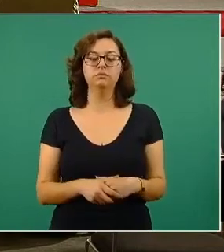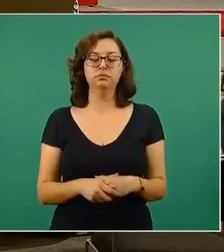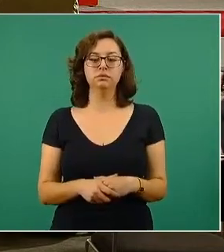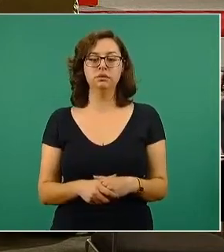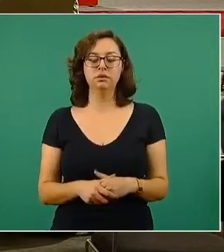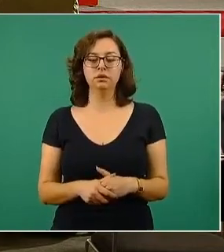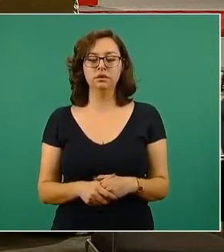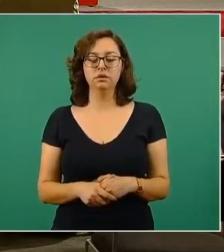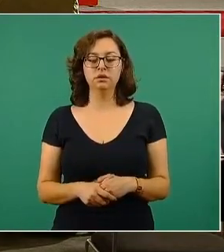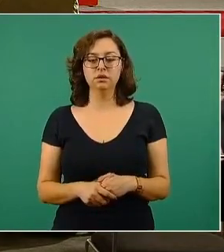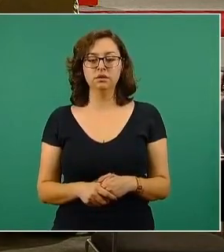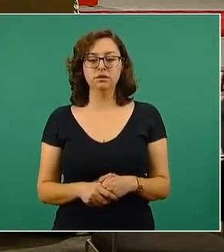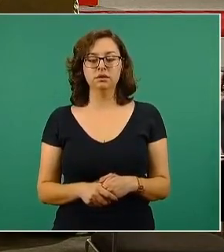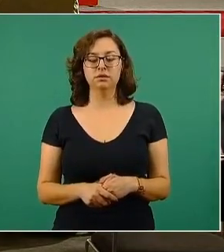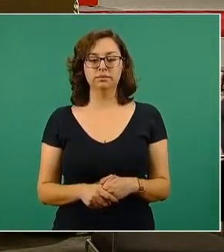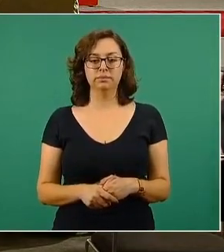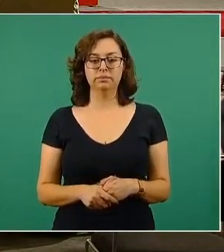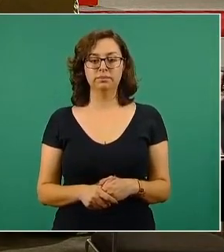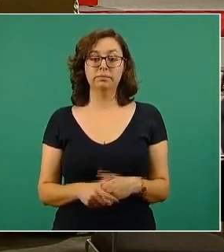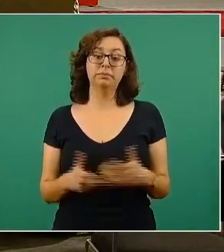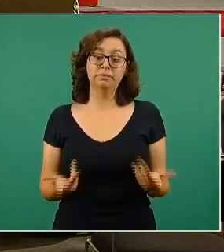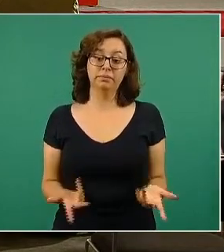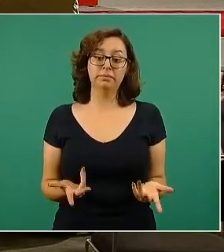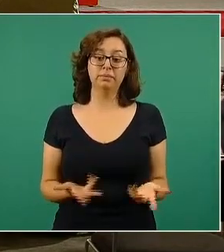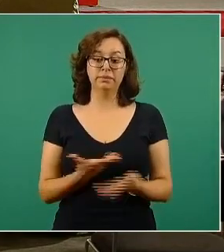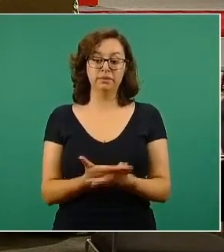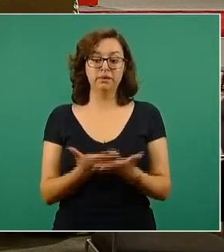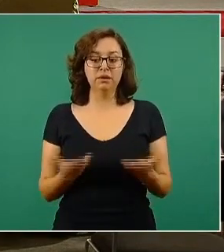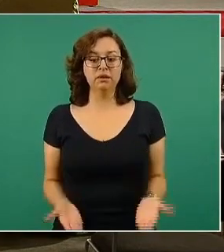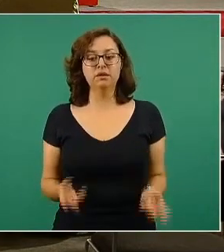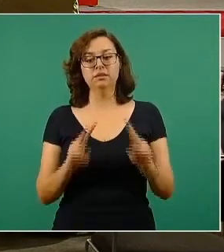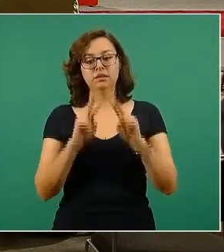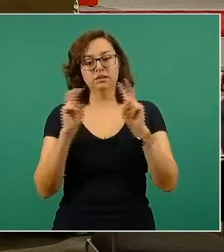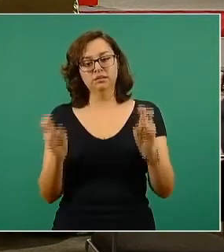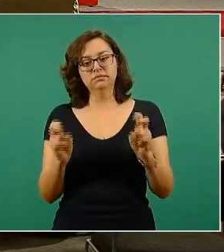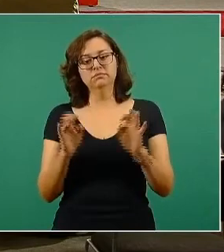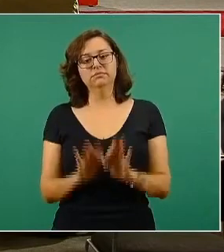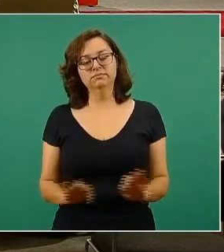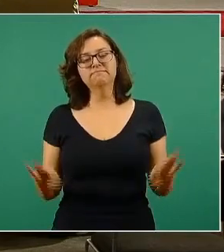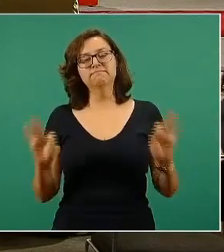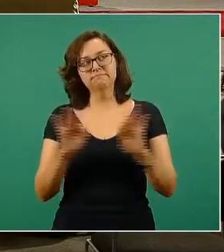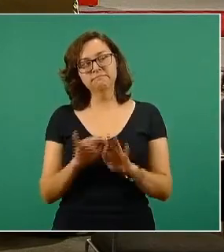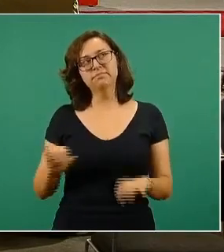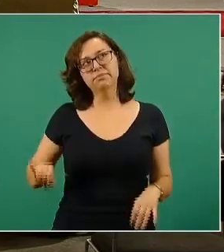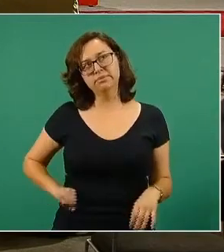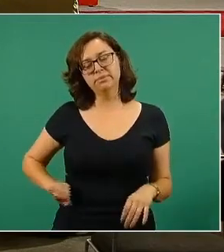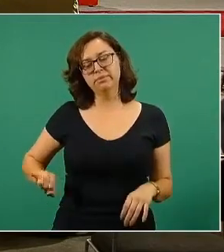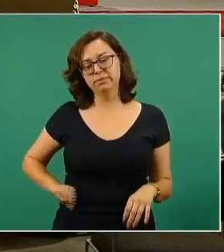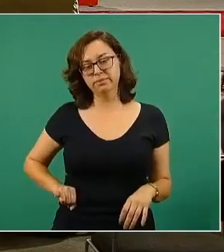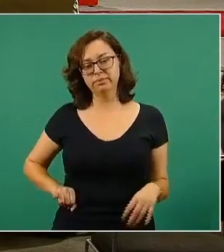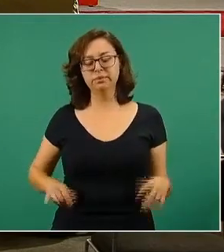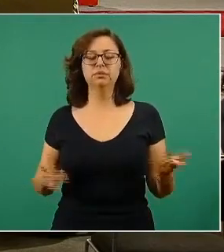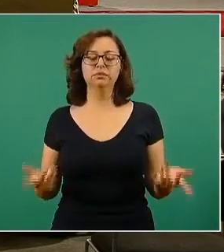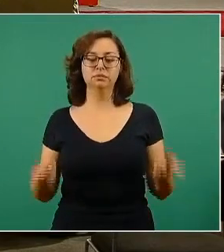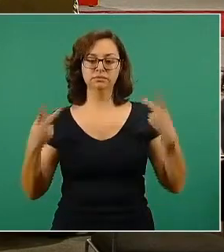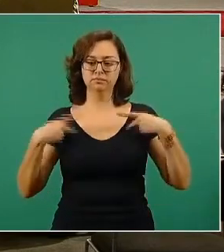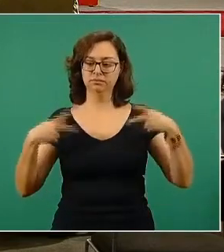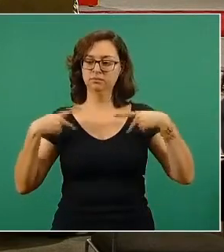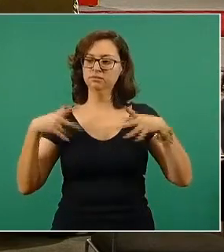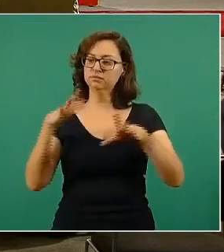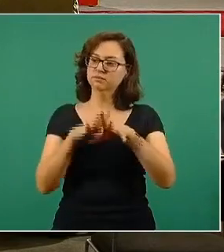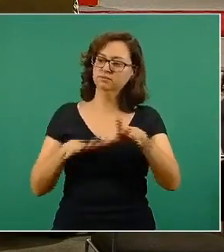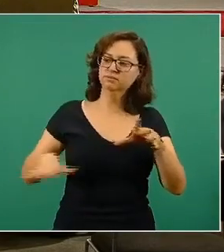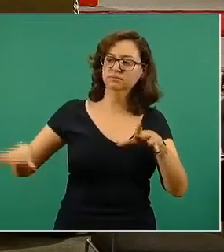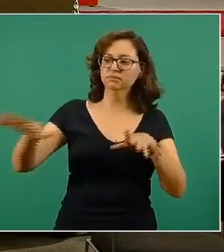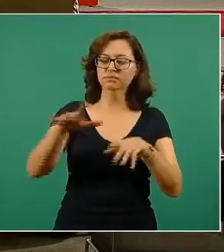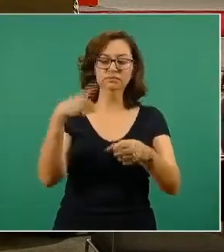Ahora, aquí una inquietud importante de esclarecer es: si uno tiene una población con inmunidad